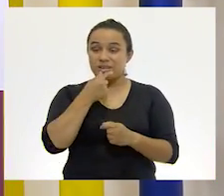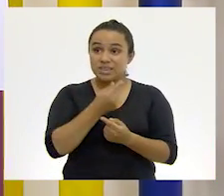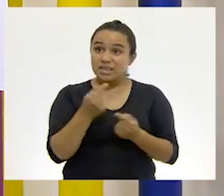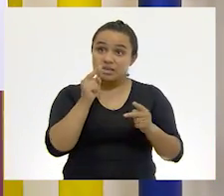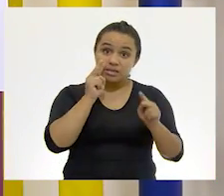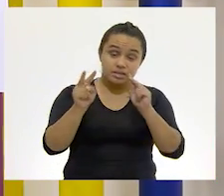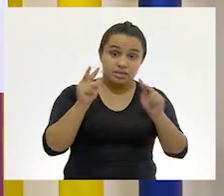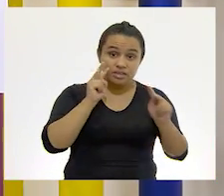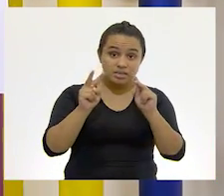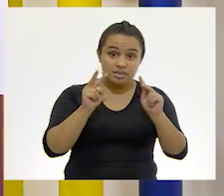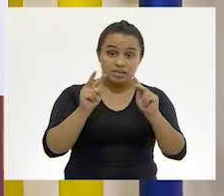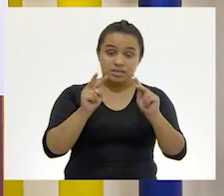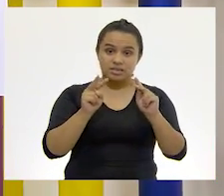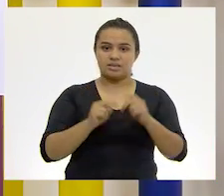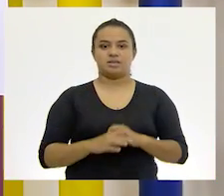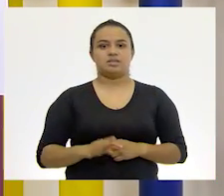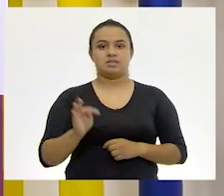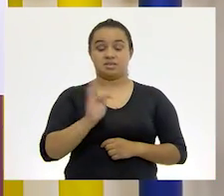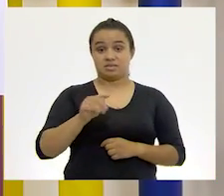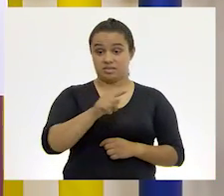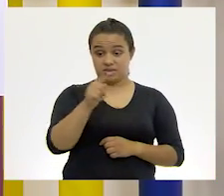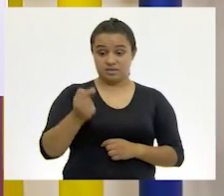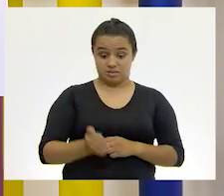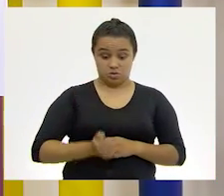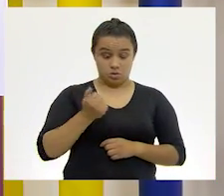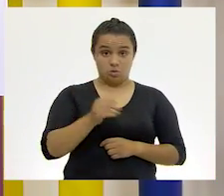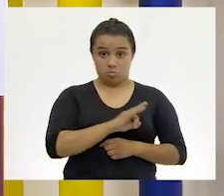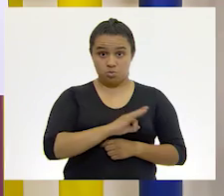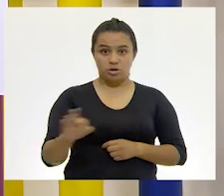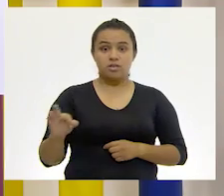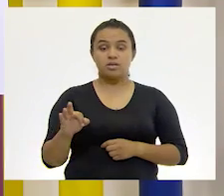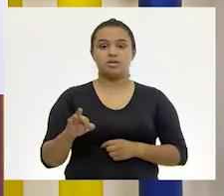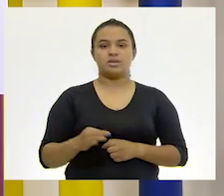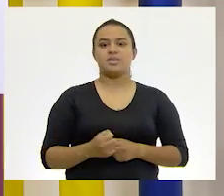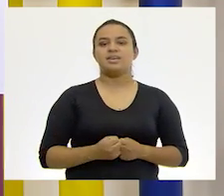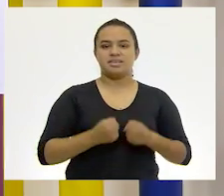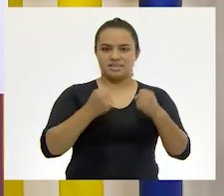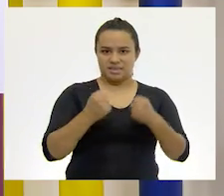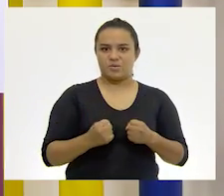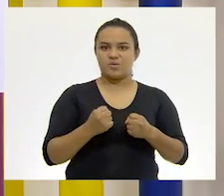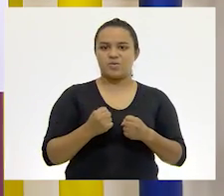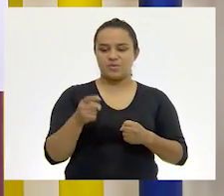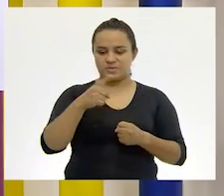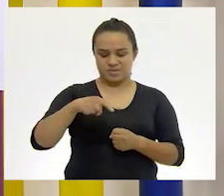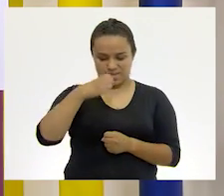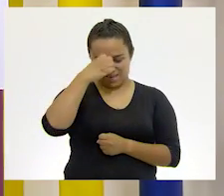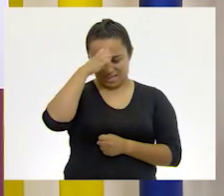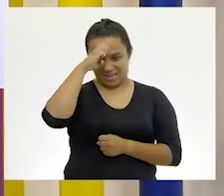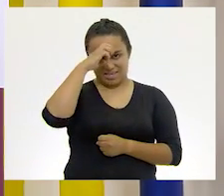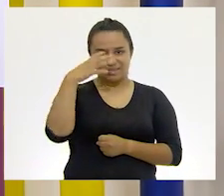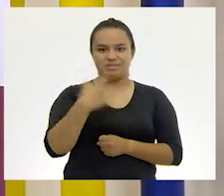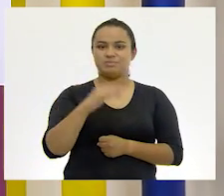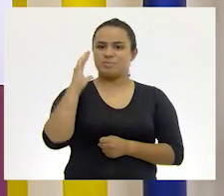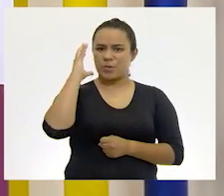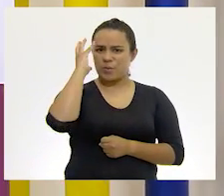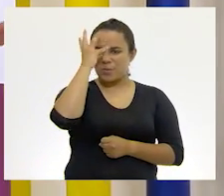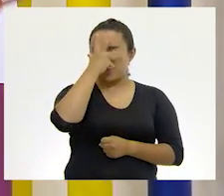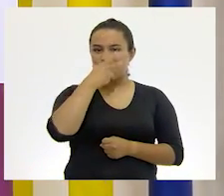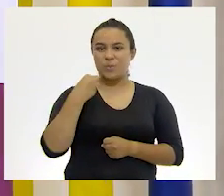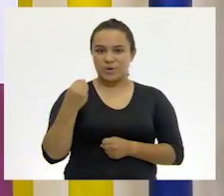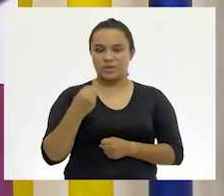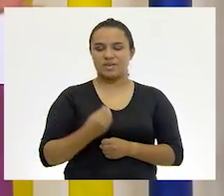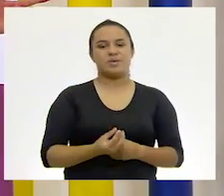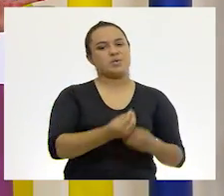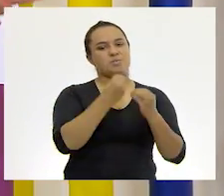casita, si se dan la oportunidad de hacerlo, van a tener una experiencia